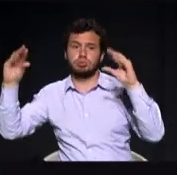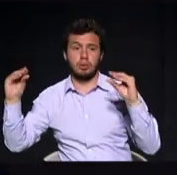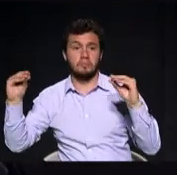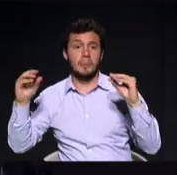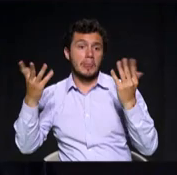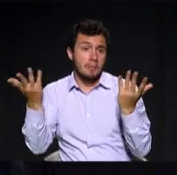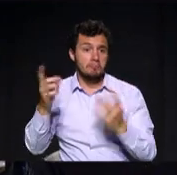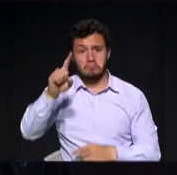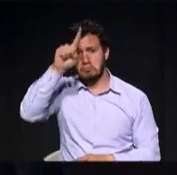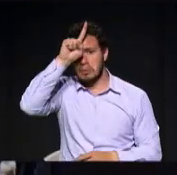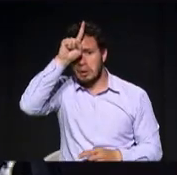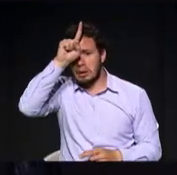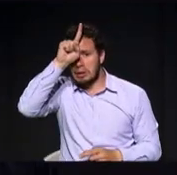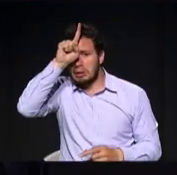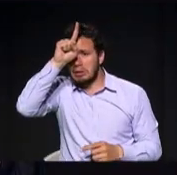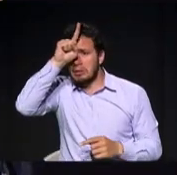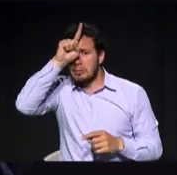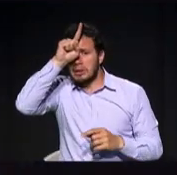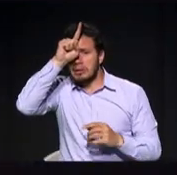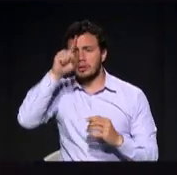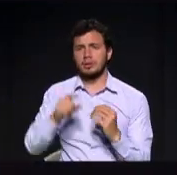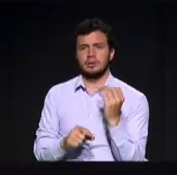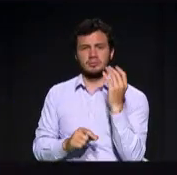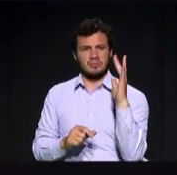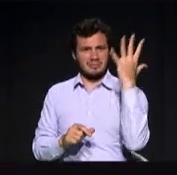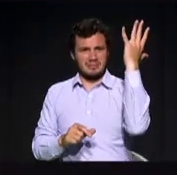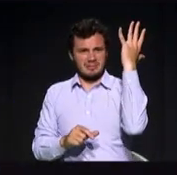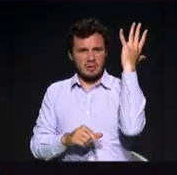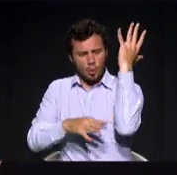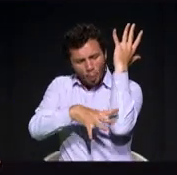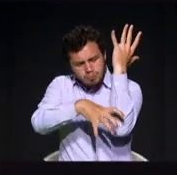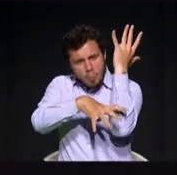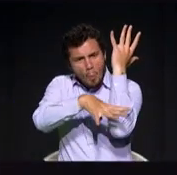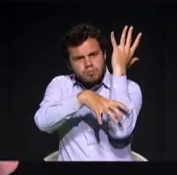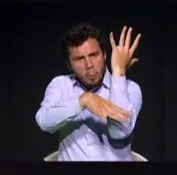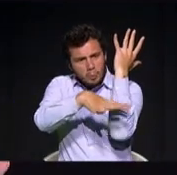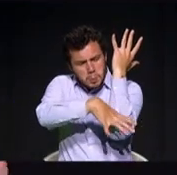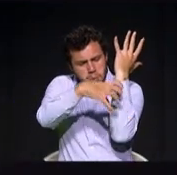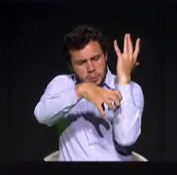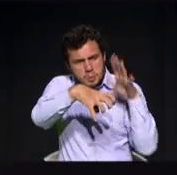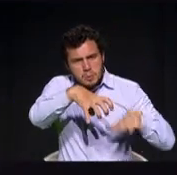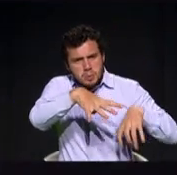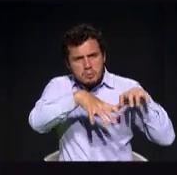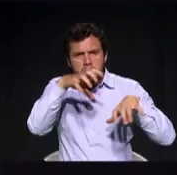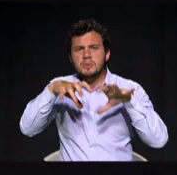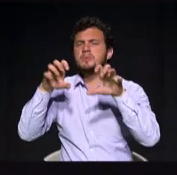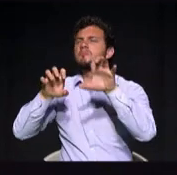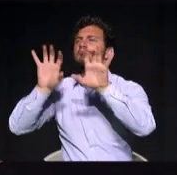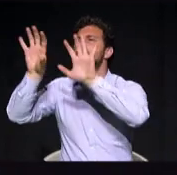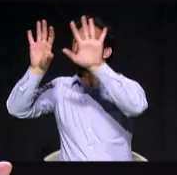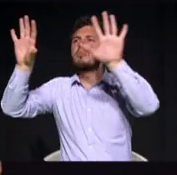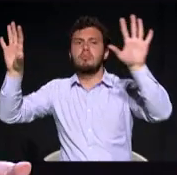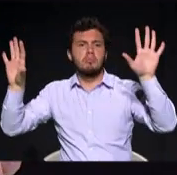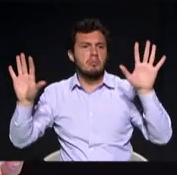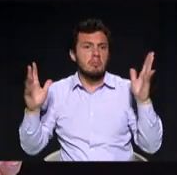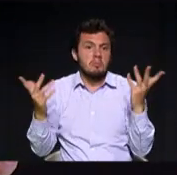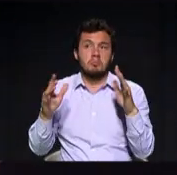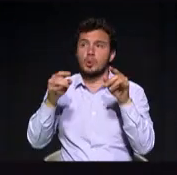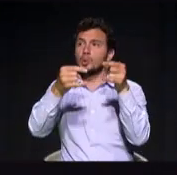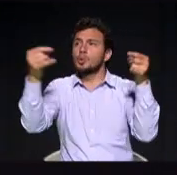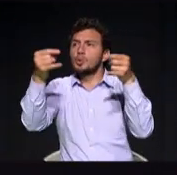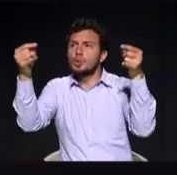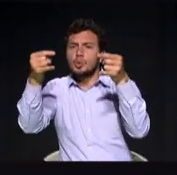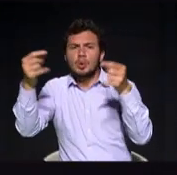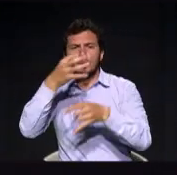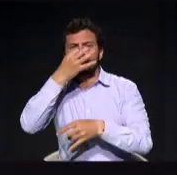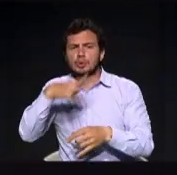entonces las construcciones que exige que simplemente el musgo ya y bien generando posibilidades de medio ambiente mejorando las posibilidades muy ambiente